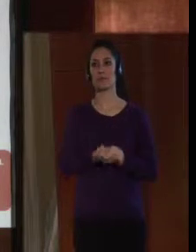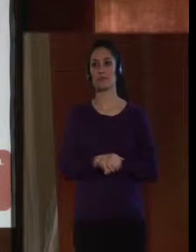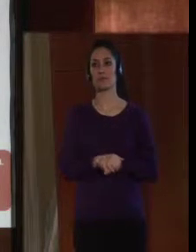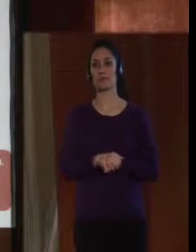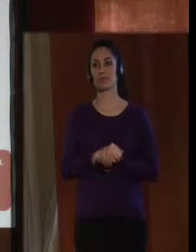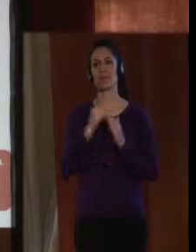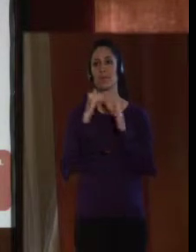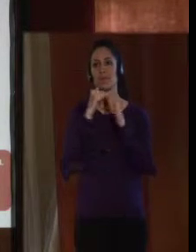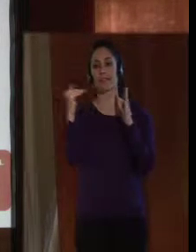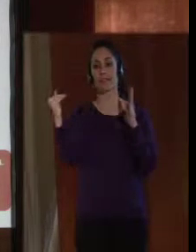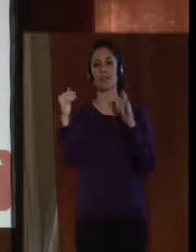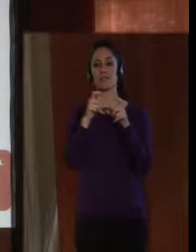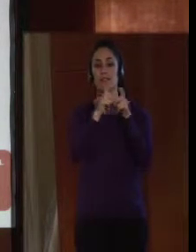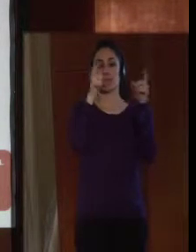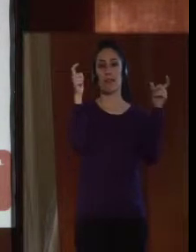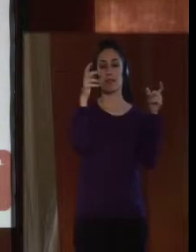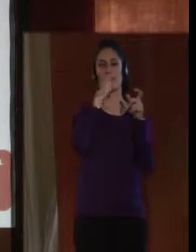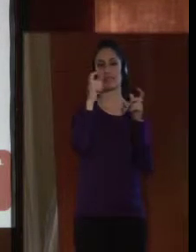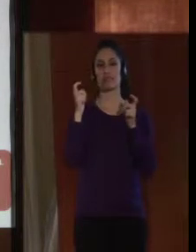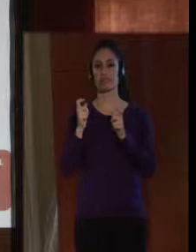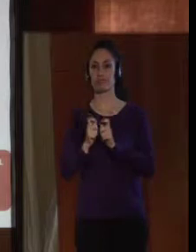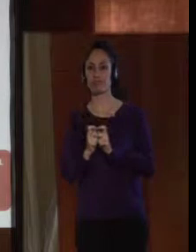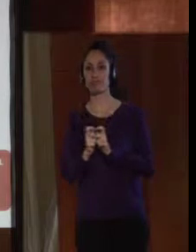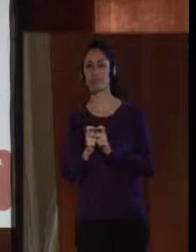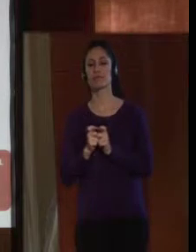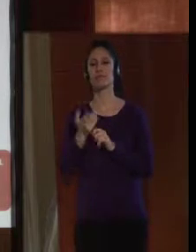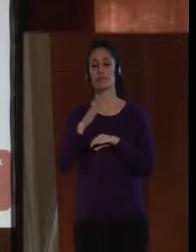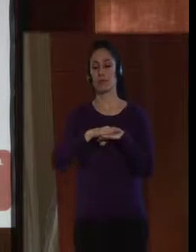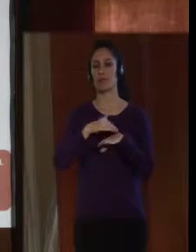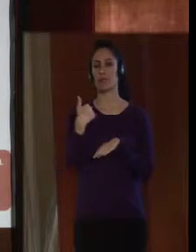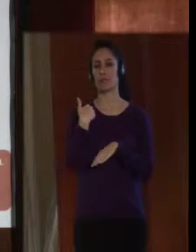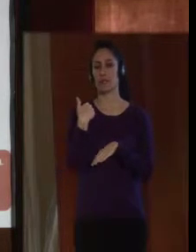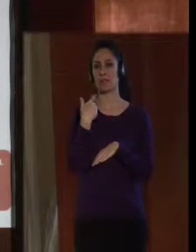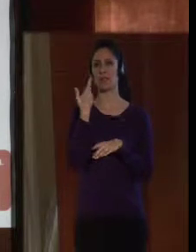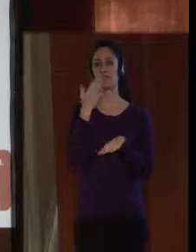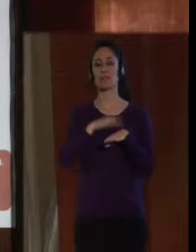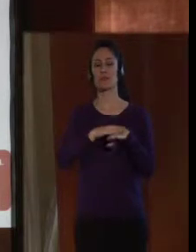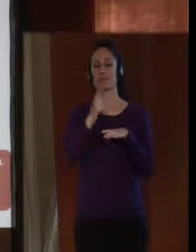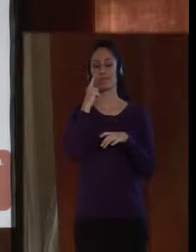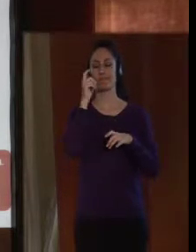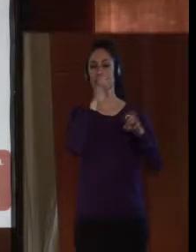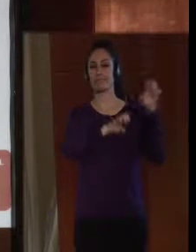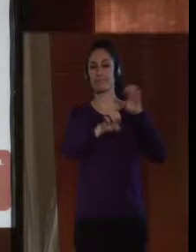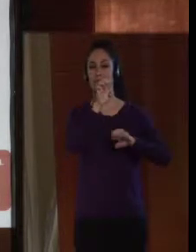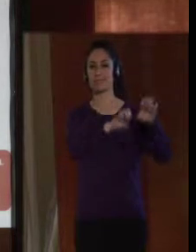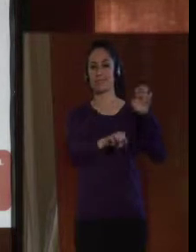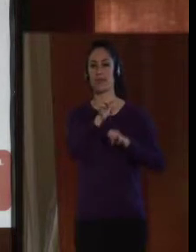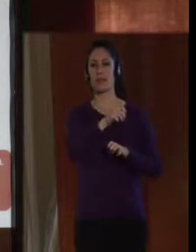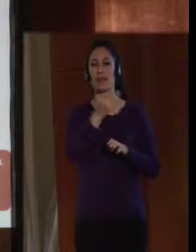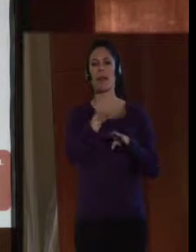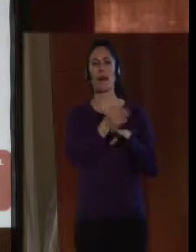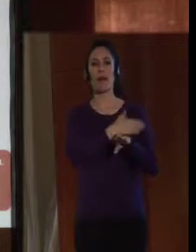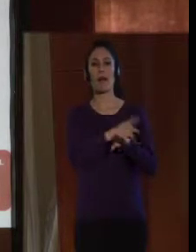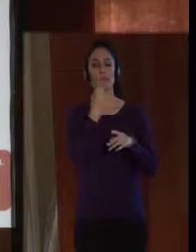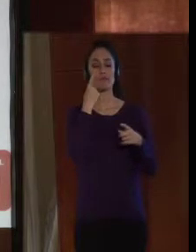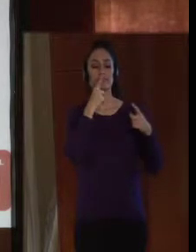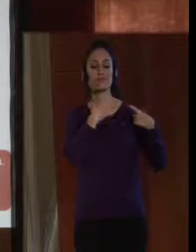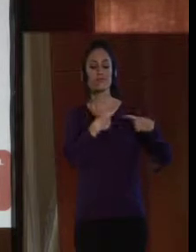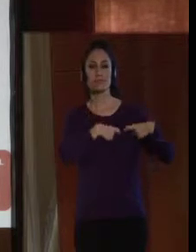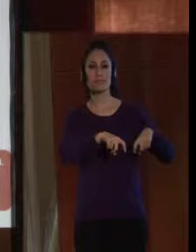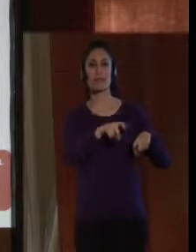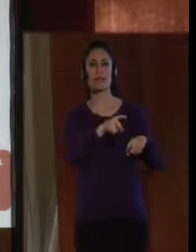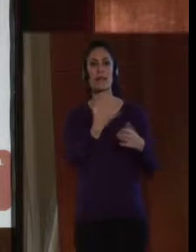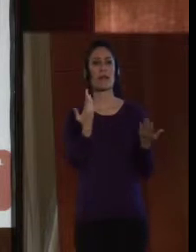al análisis del riesgo a nivel macro, para pasar a lo que son en lo que corresponde a los procesos